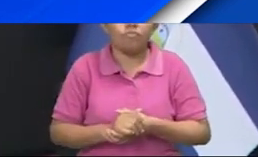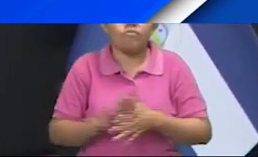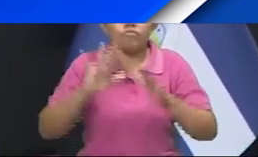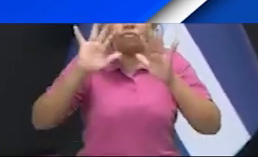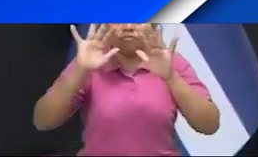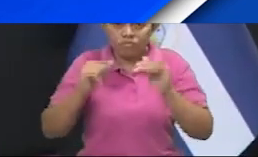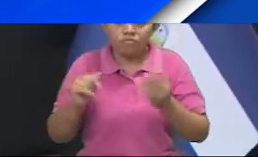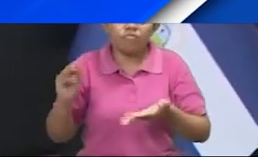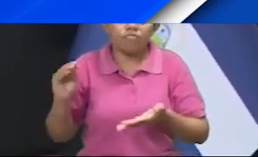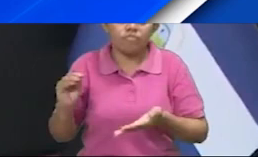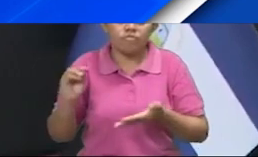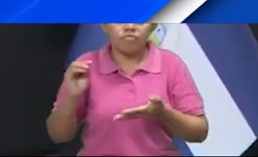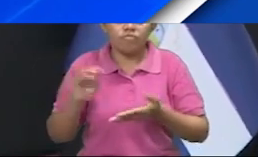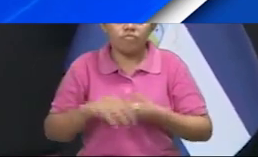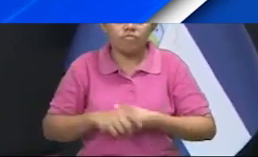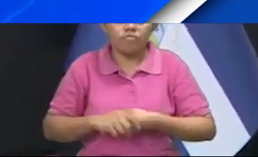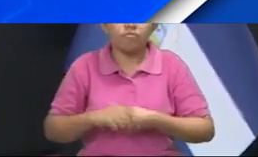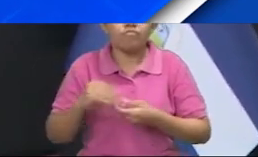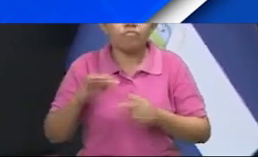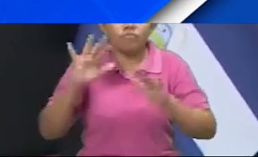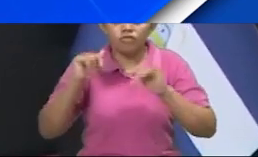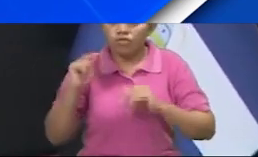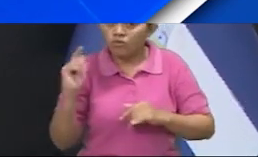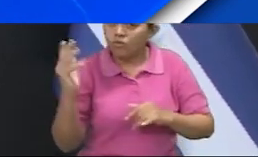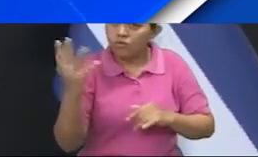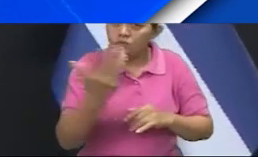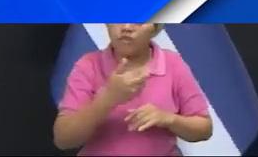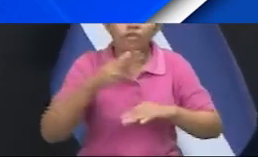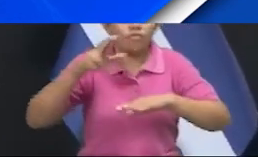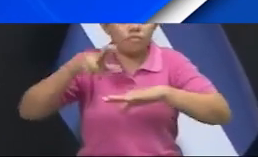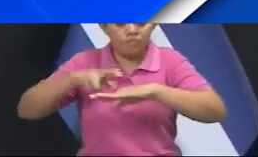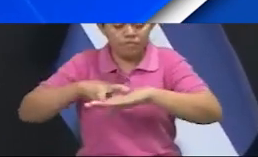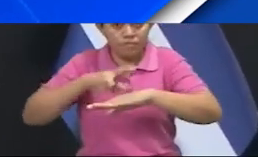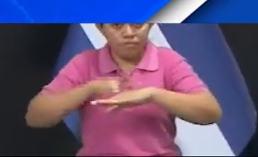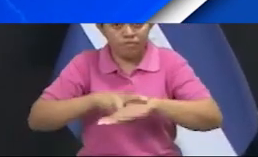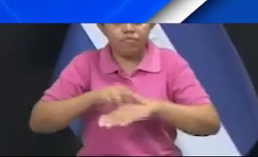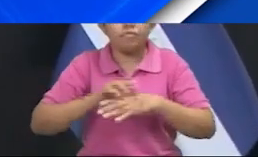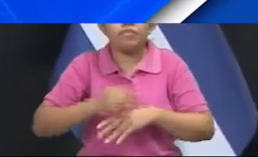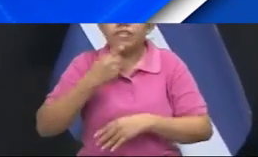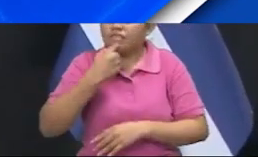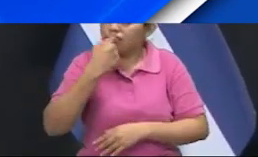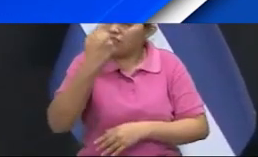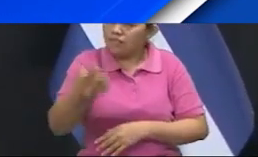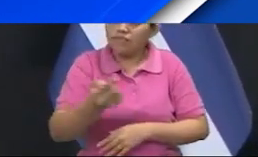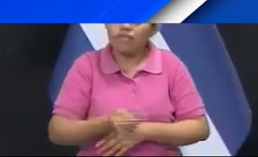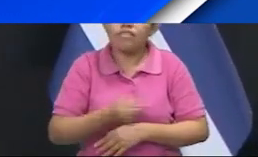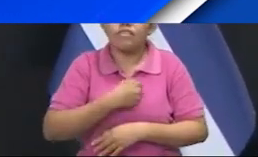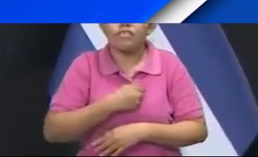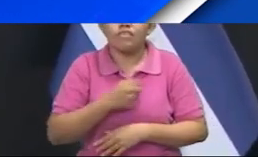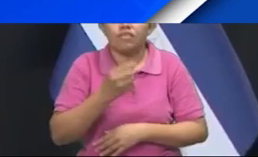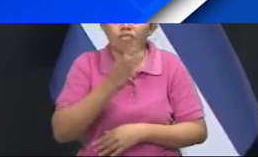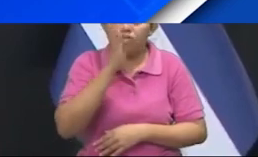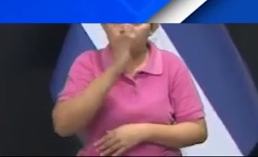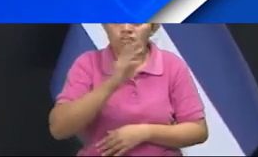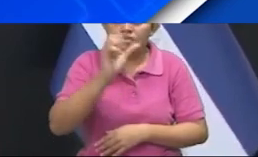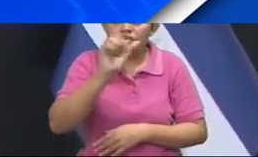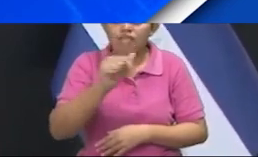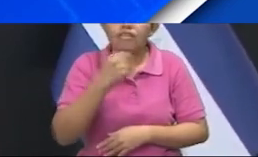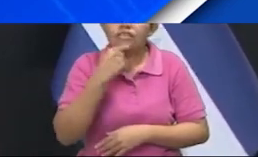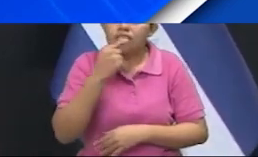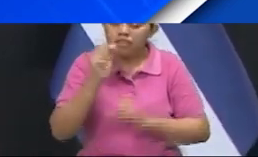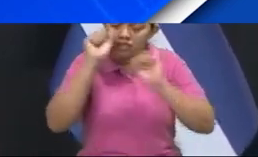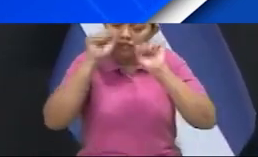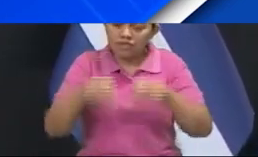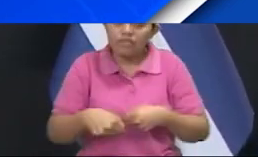que manda a que en todas las normas que diga Costa Atlántica se